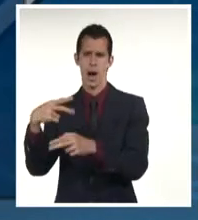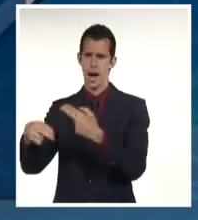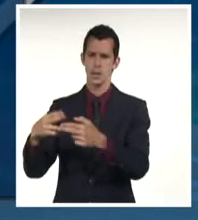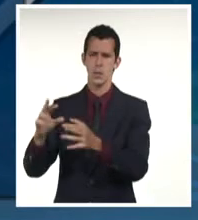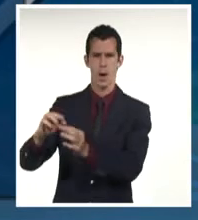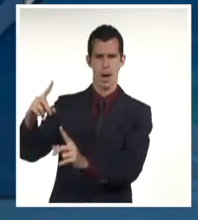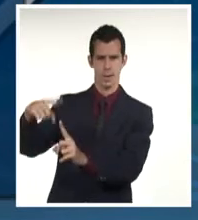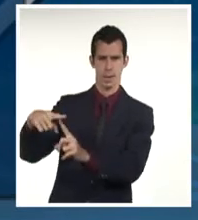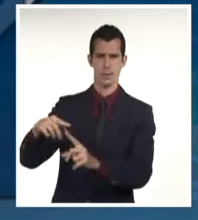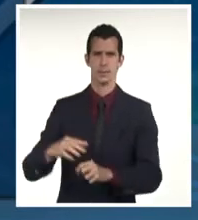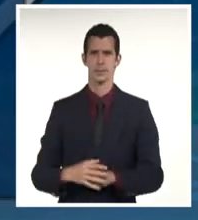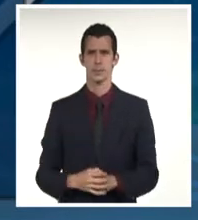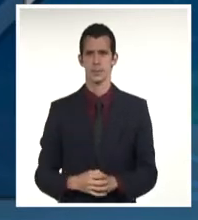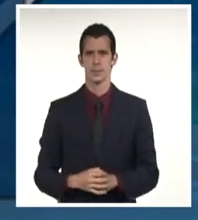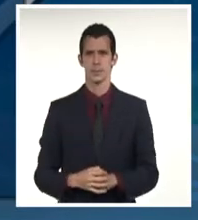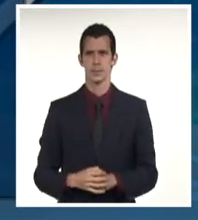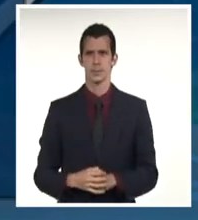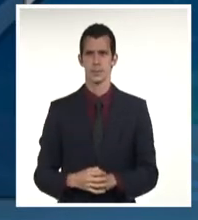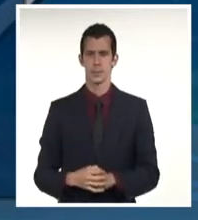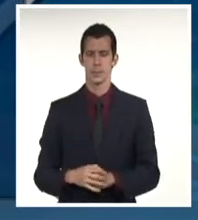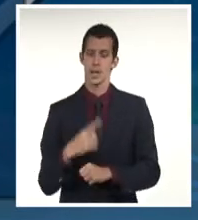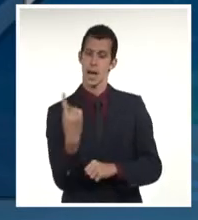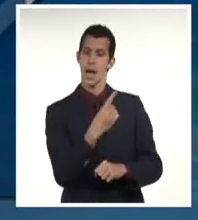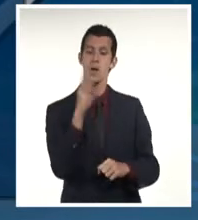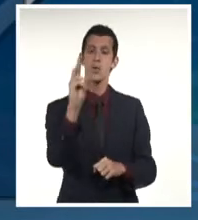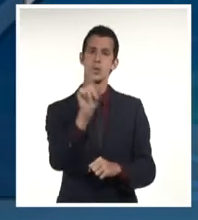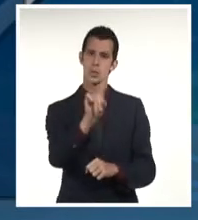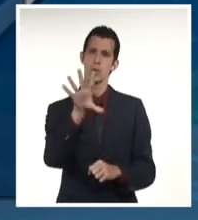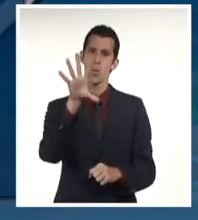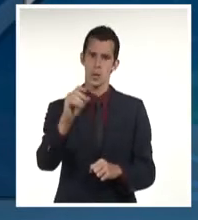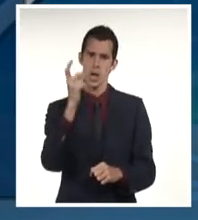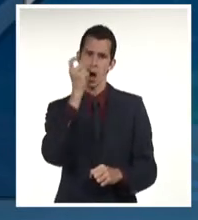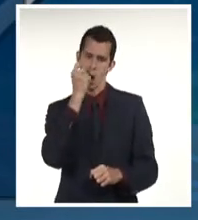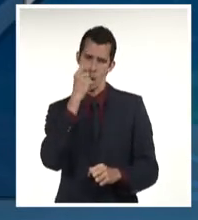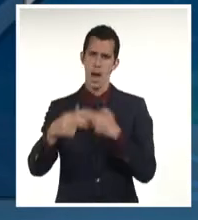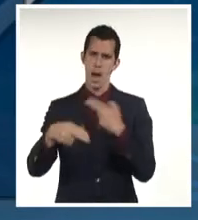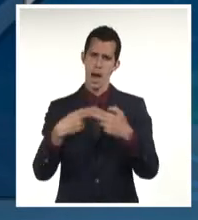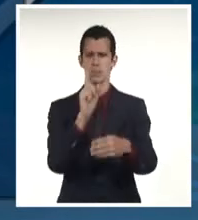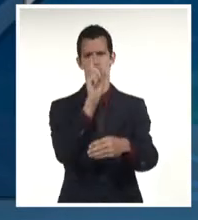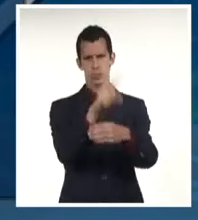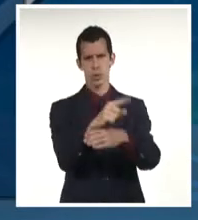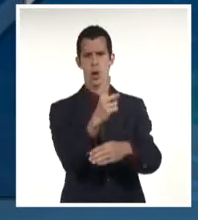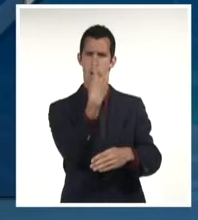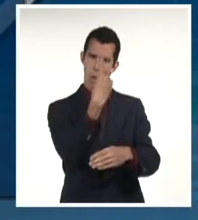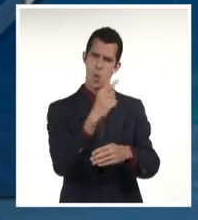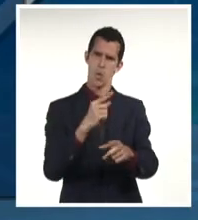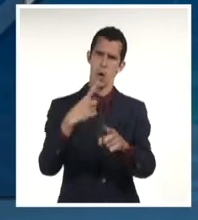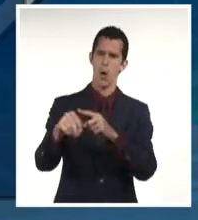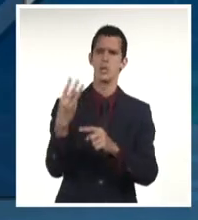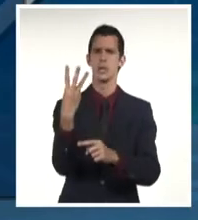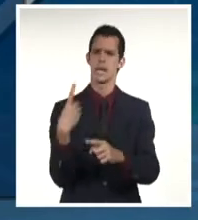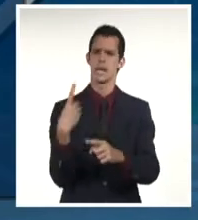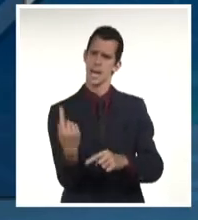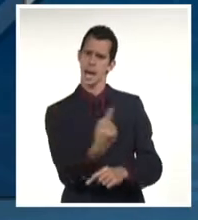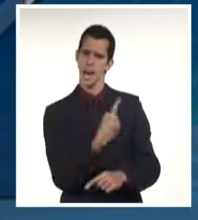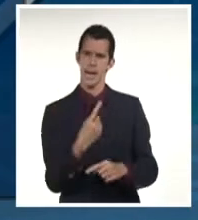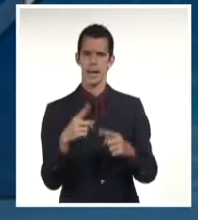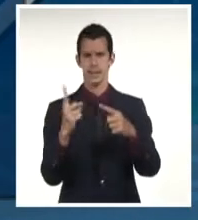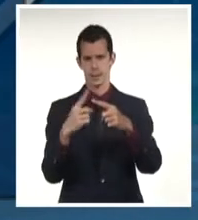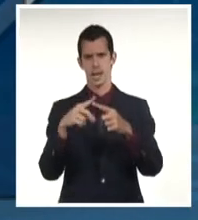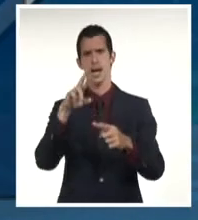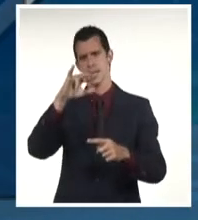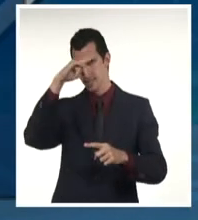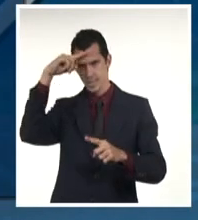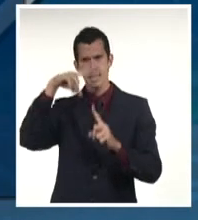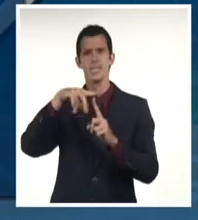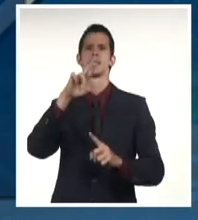victoria 150 de por vida, mientras Adriel Labrada destacaba a Madero en ristre con jonrón y 13 remolques. Por otra parte, Industriales salió de su racha